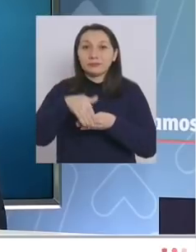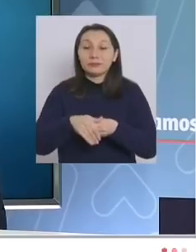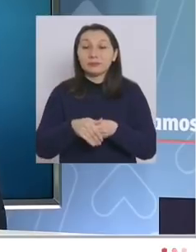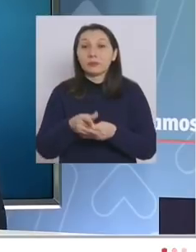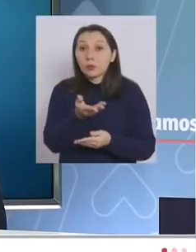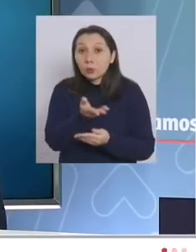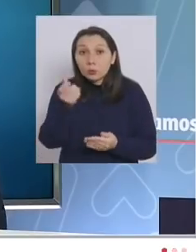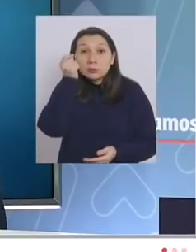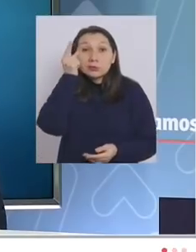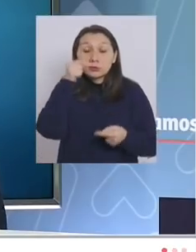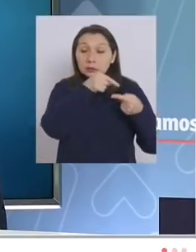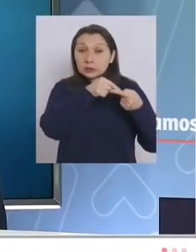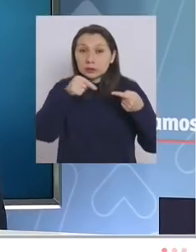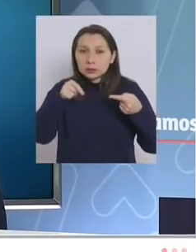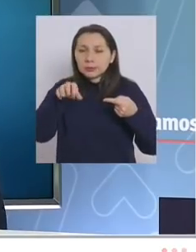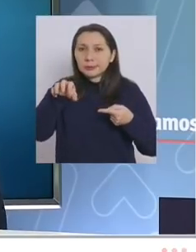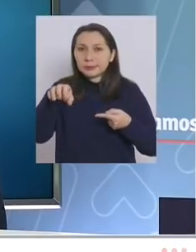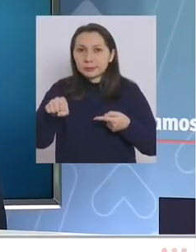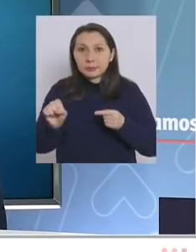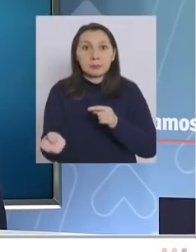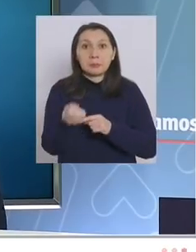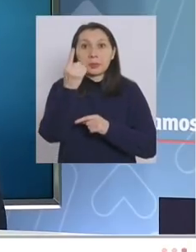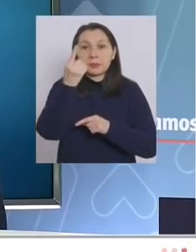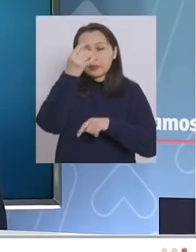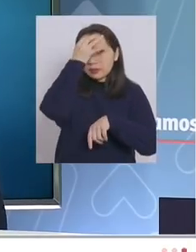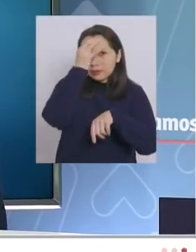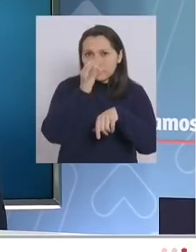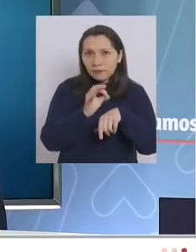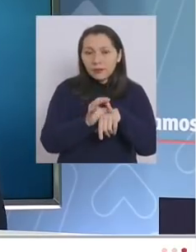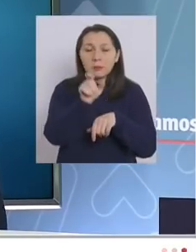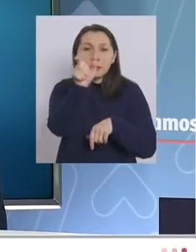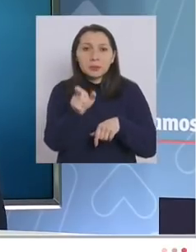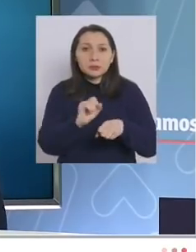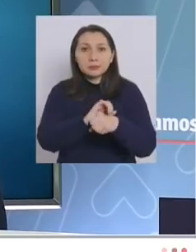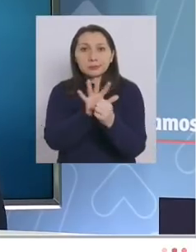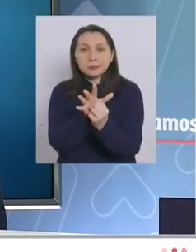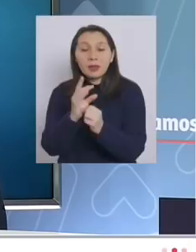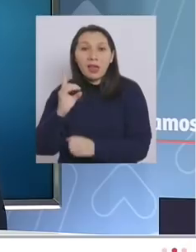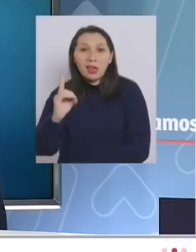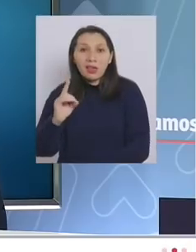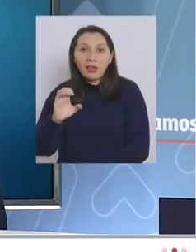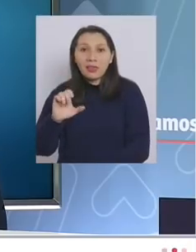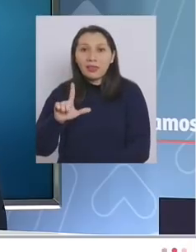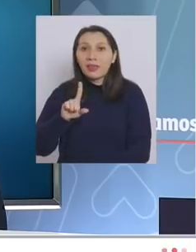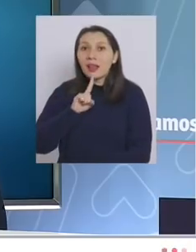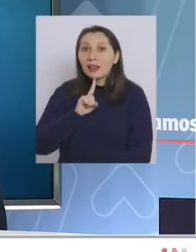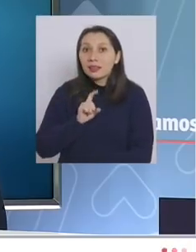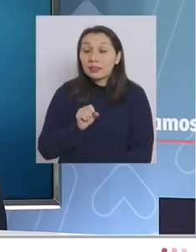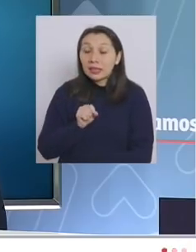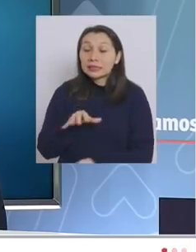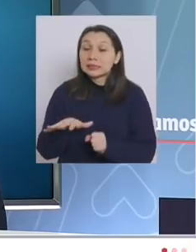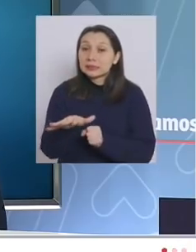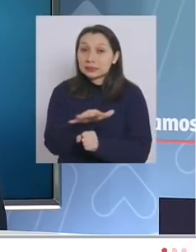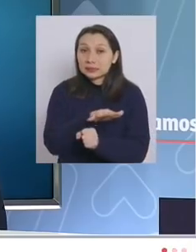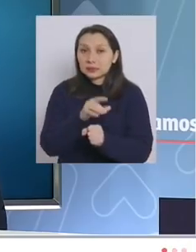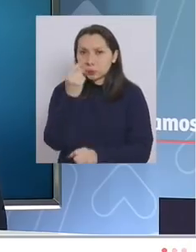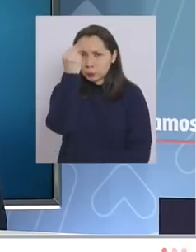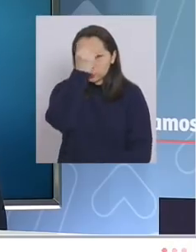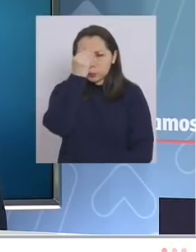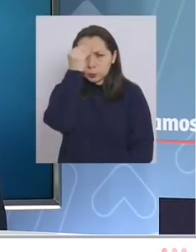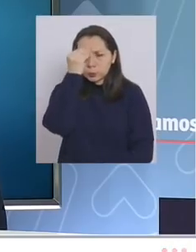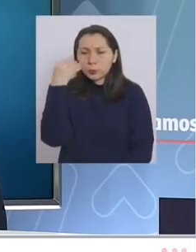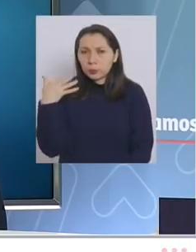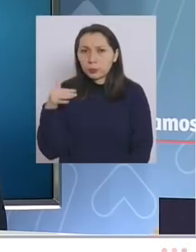Como saben, esta semana hemos detectado el primer caso de una persona con la variante Delta, una situación que nos preocupa en